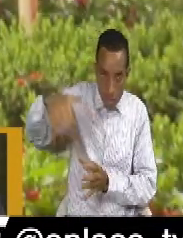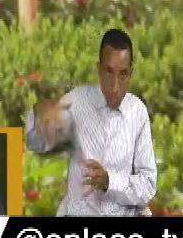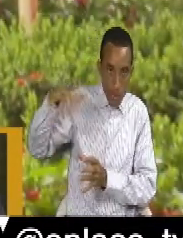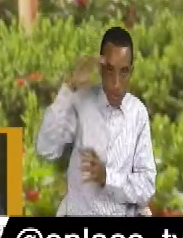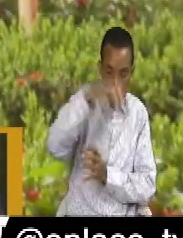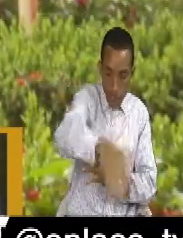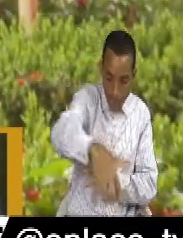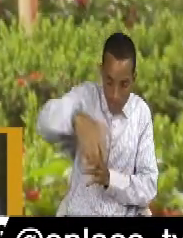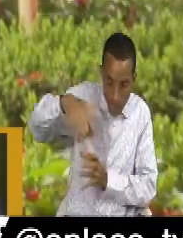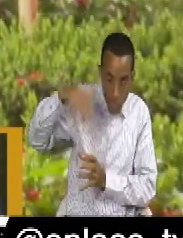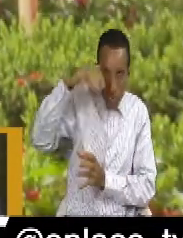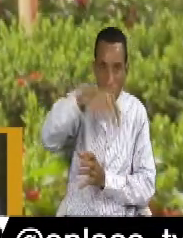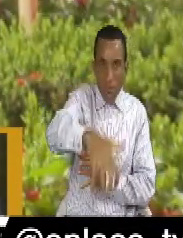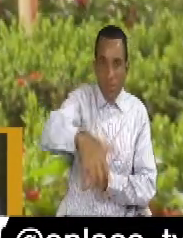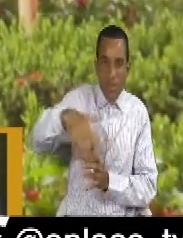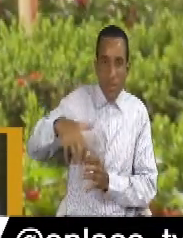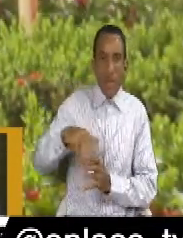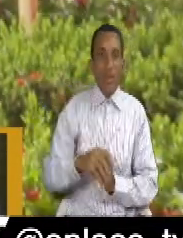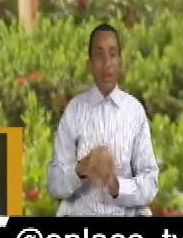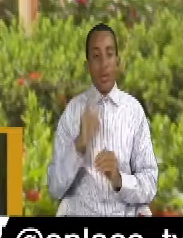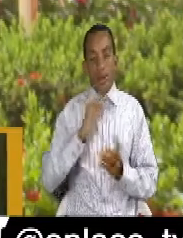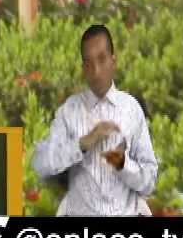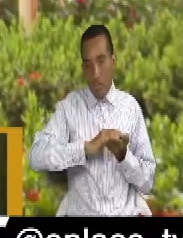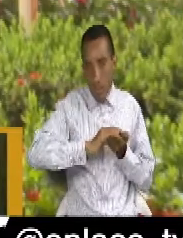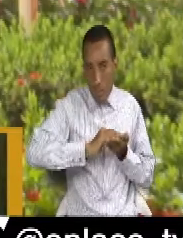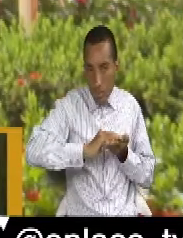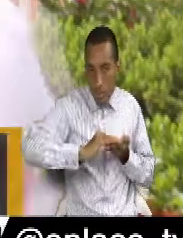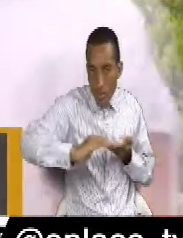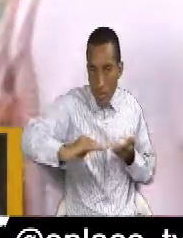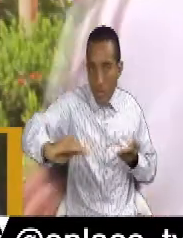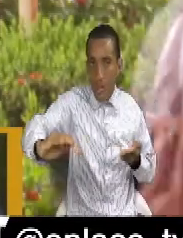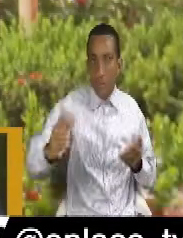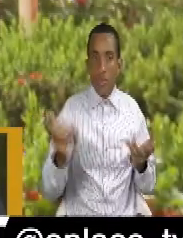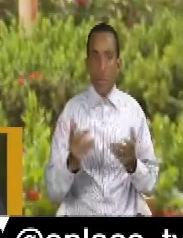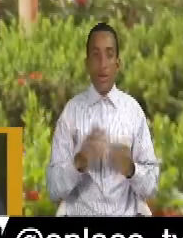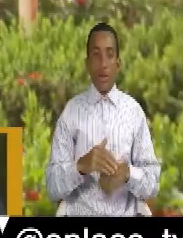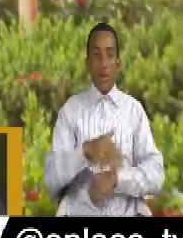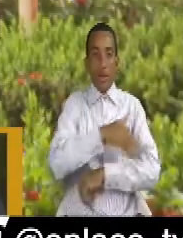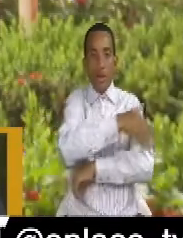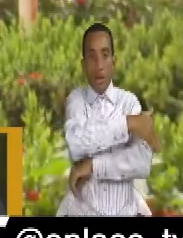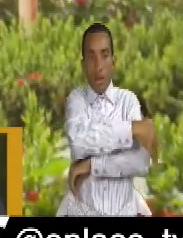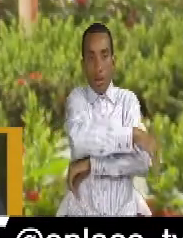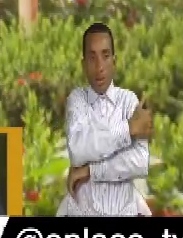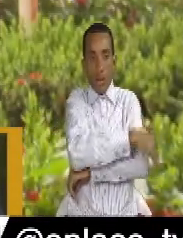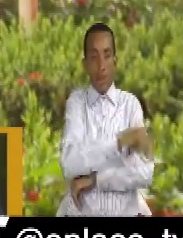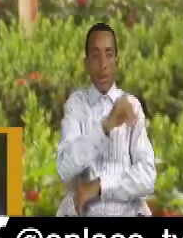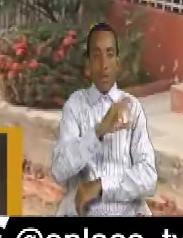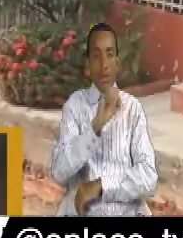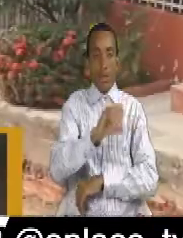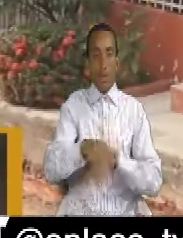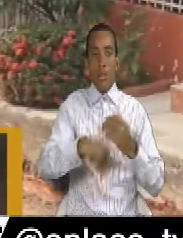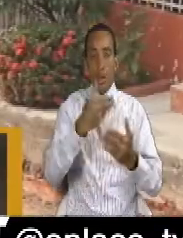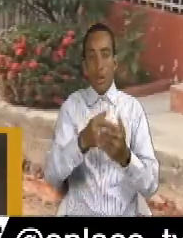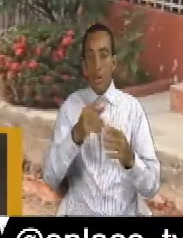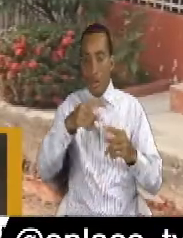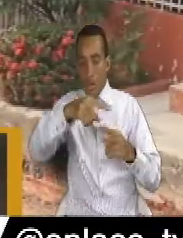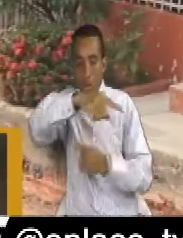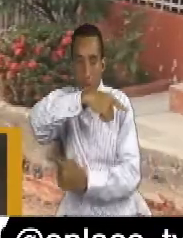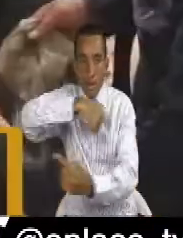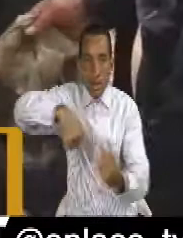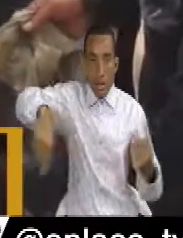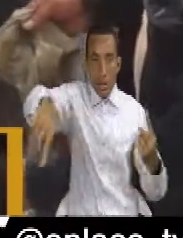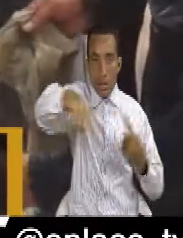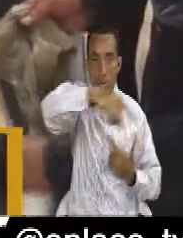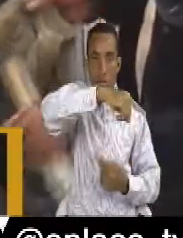presenten, y la idea es pavimentar desde el sector de la carrera 60 hasta el Romboy, toda la transversal 44. Se espera la